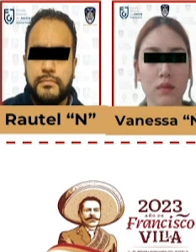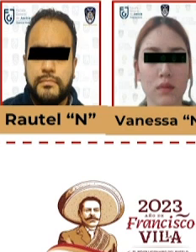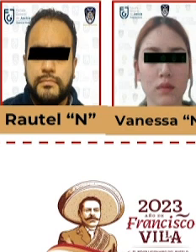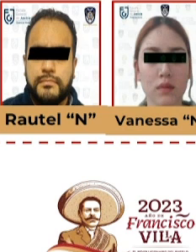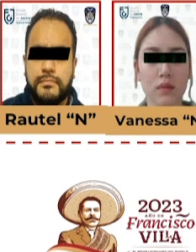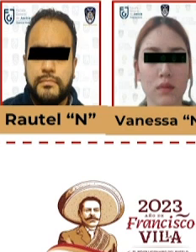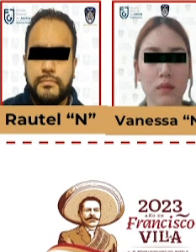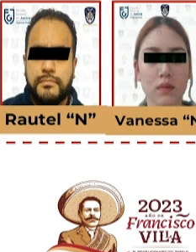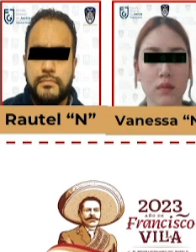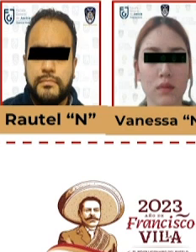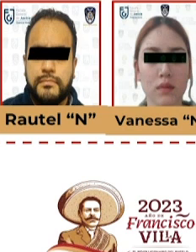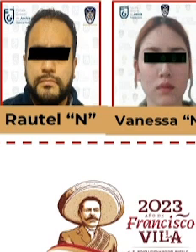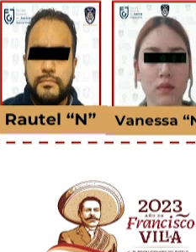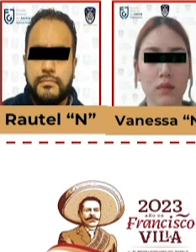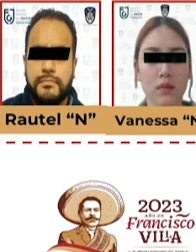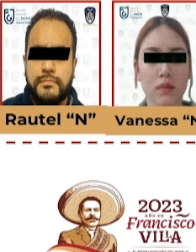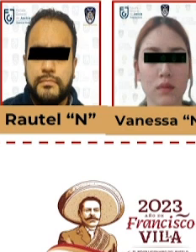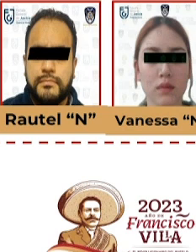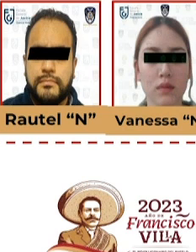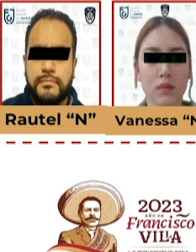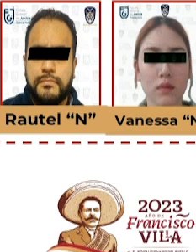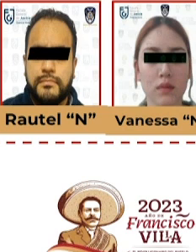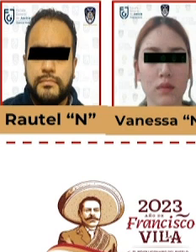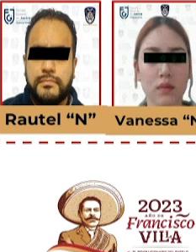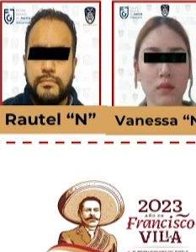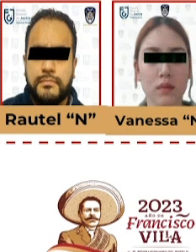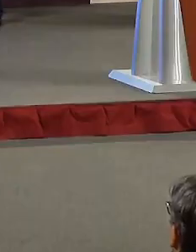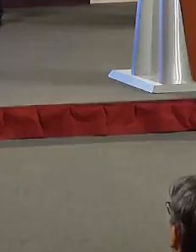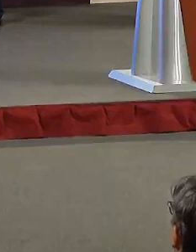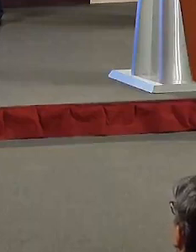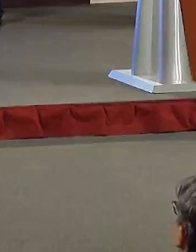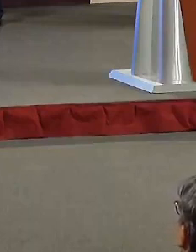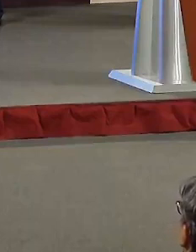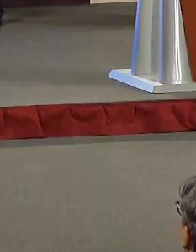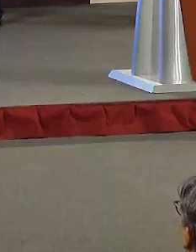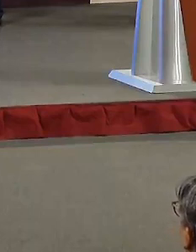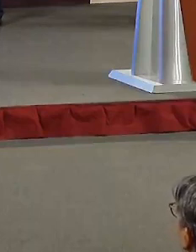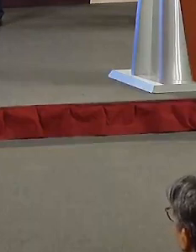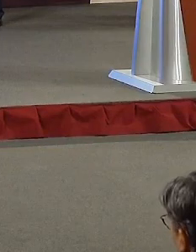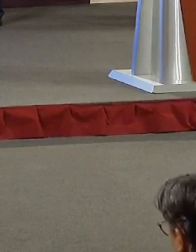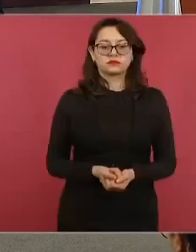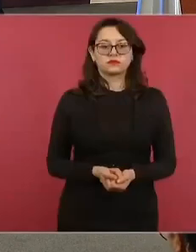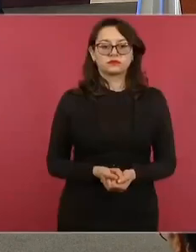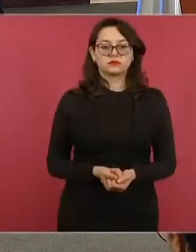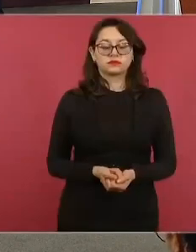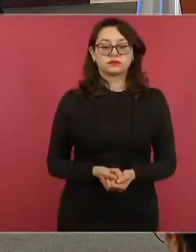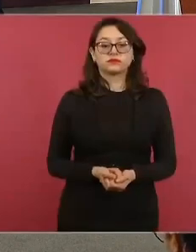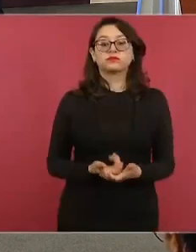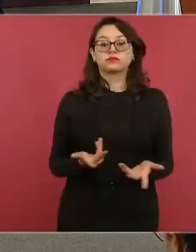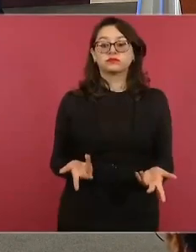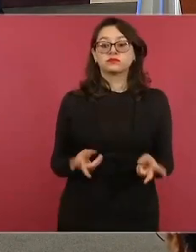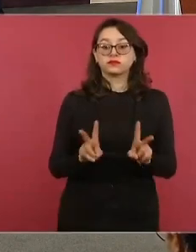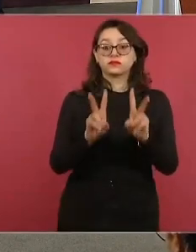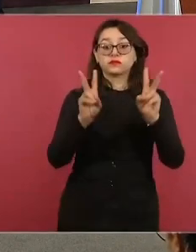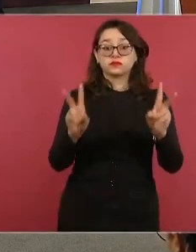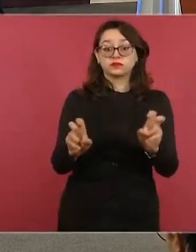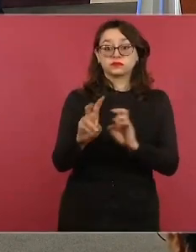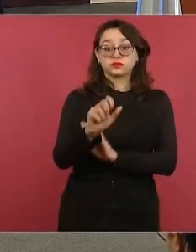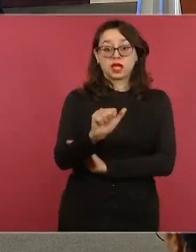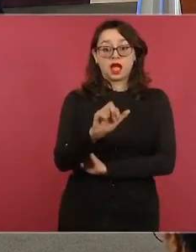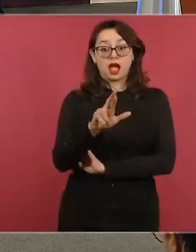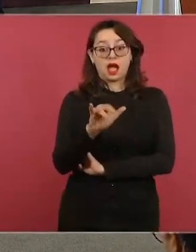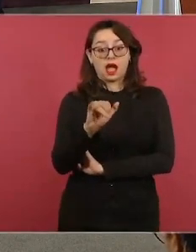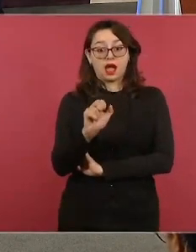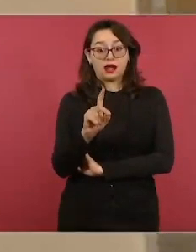de Morelos después de estar desaparecida durante tres días de acuerdo con las investigaciones de la Fiscalía de la Ciudad de México